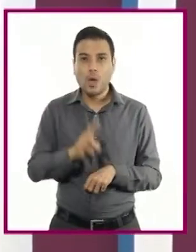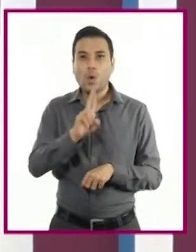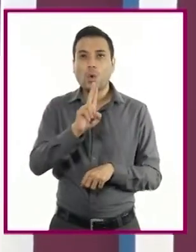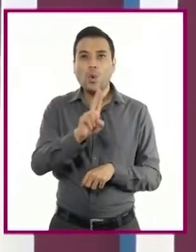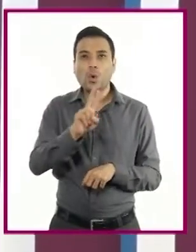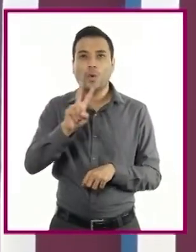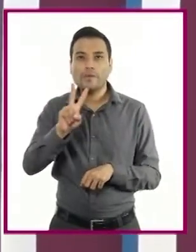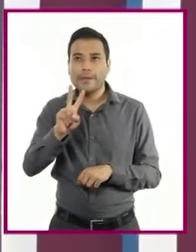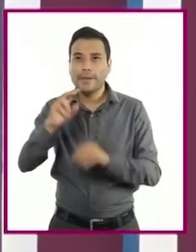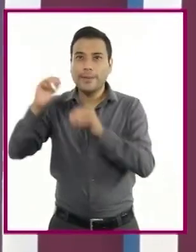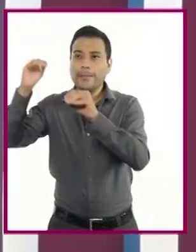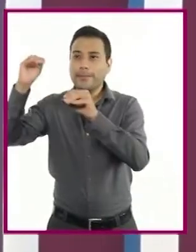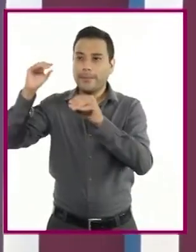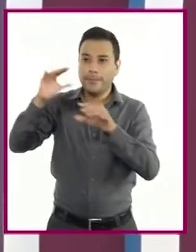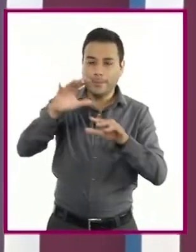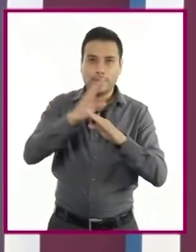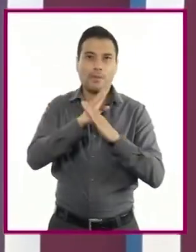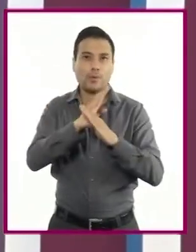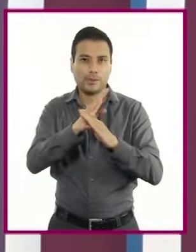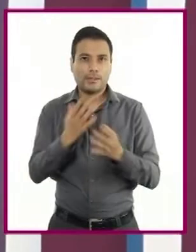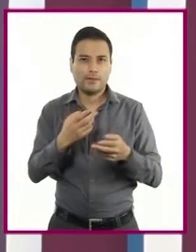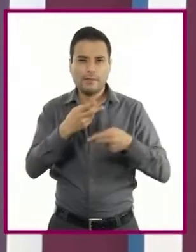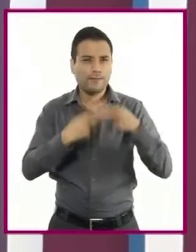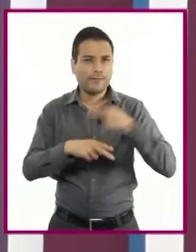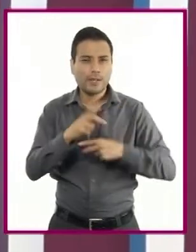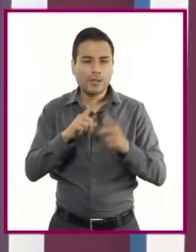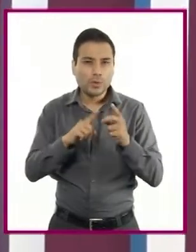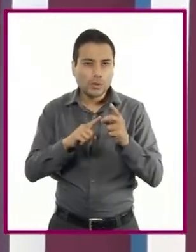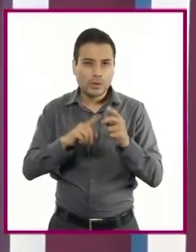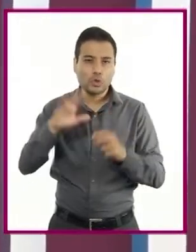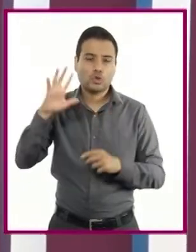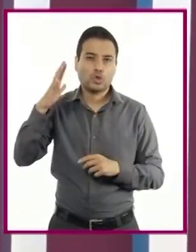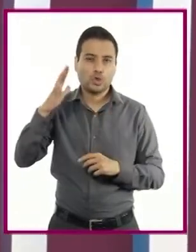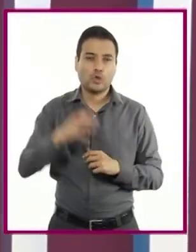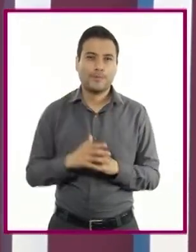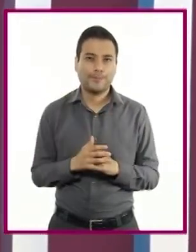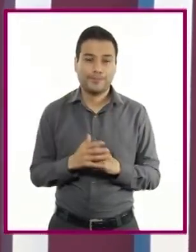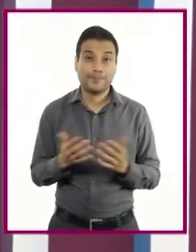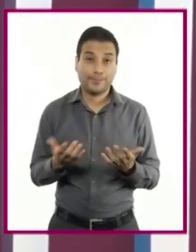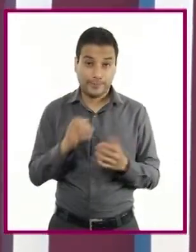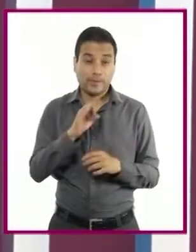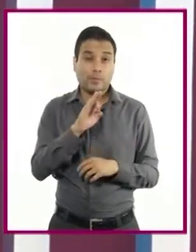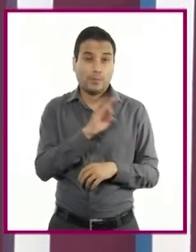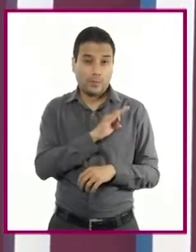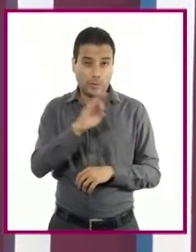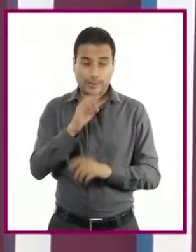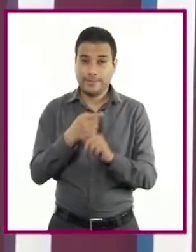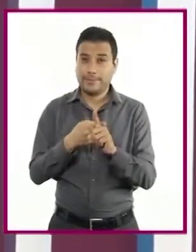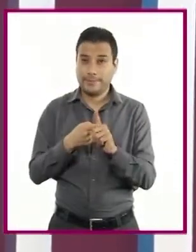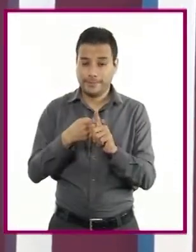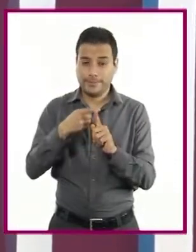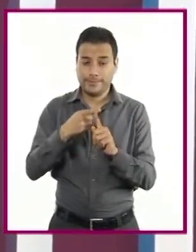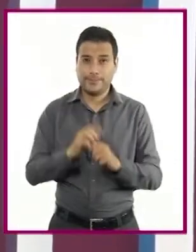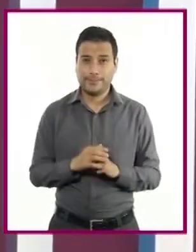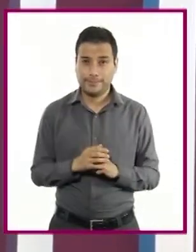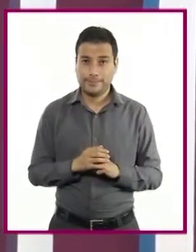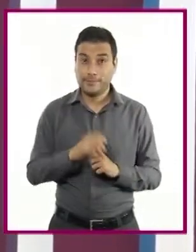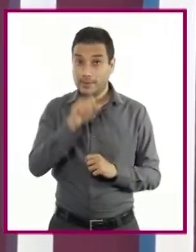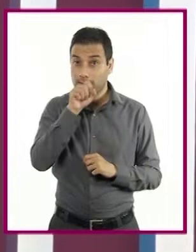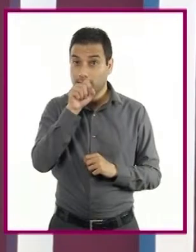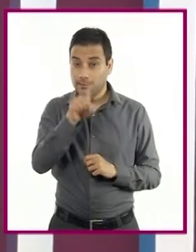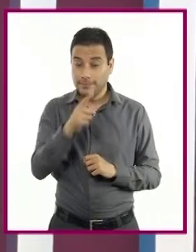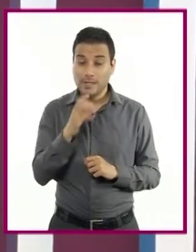UV, proveniente del Sol, la cual no nada más incide en el aumento de las temperaturas y el calentamiento